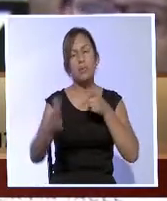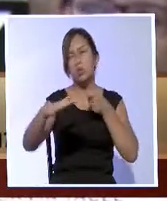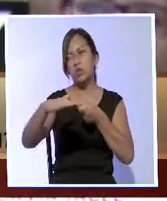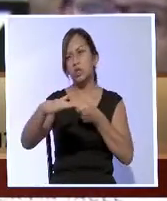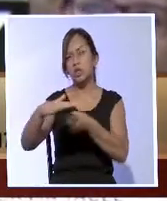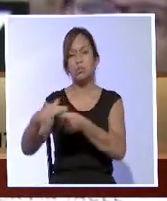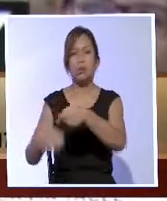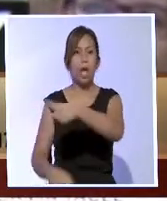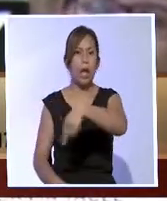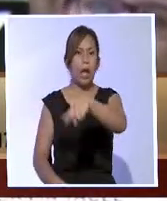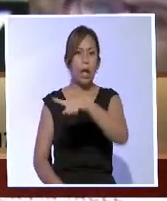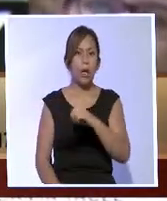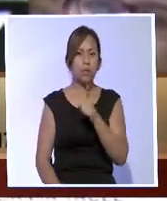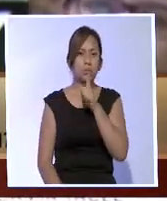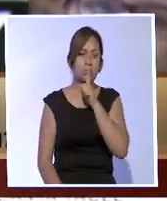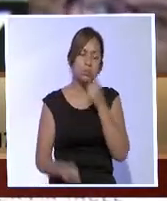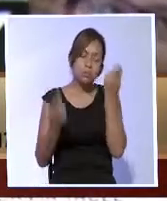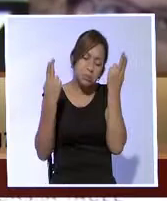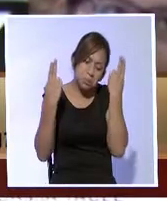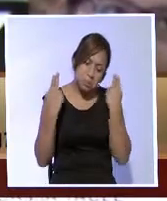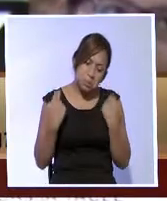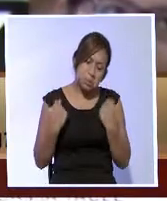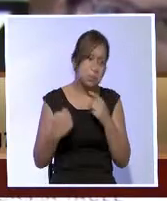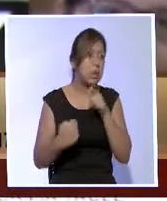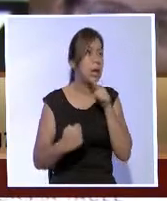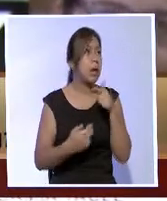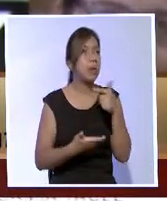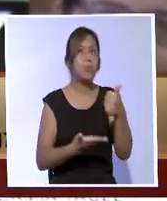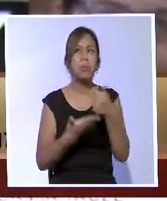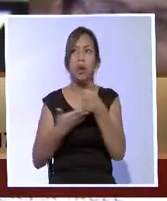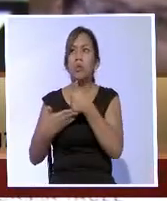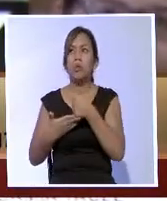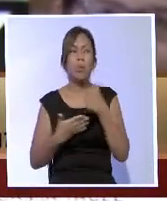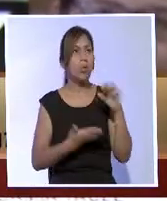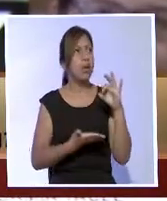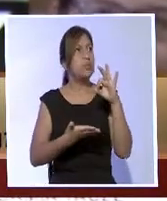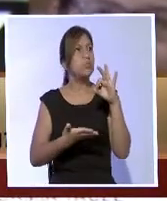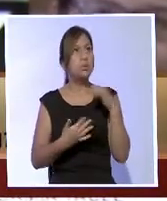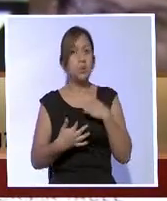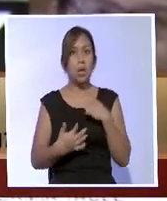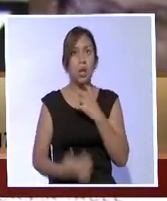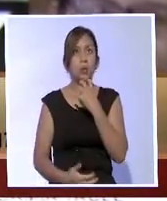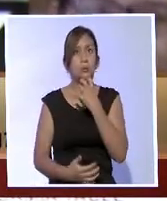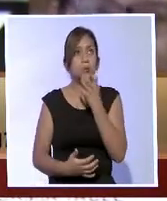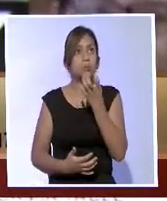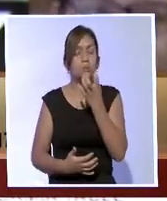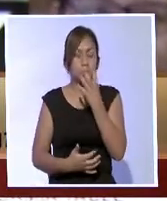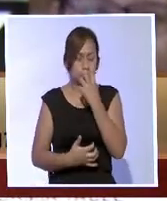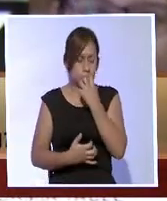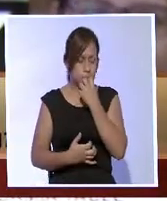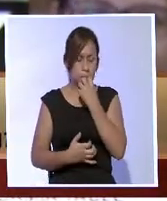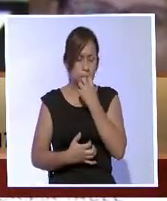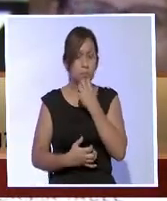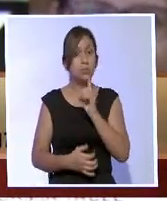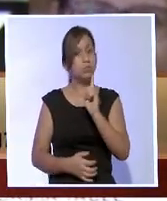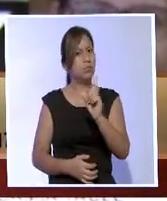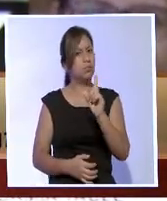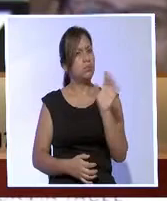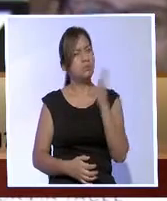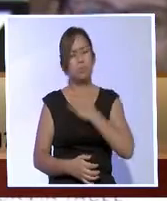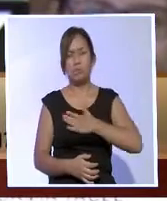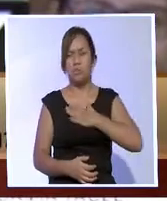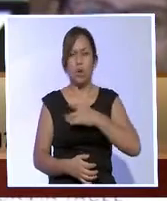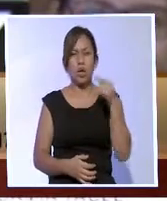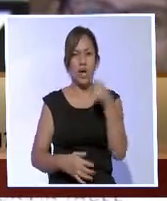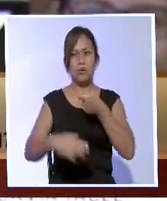la suerte de tener a alguien que sea su voz cuando temían ser la propia debemos tomar acciones para que esta